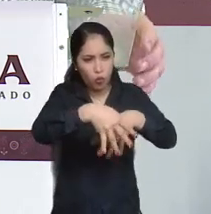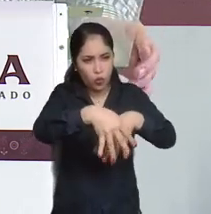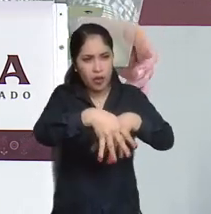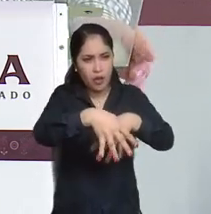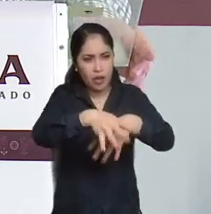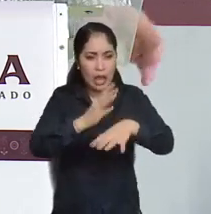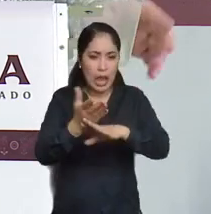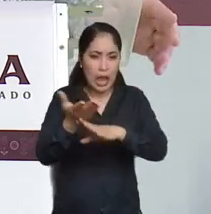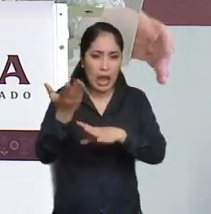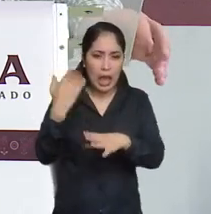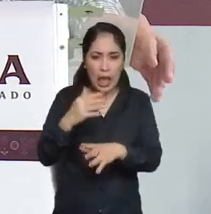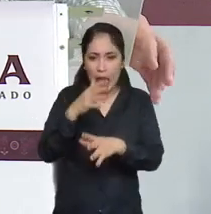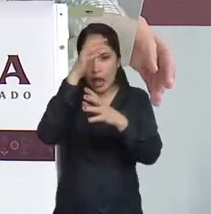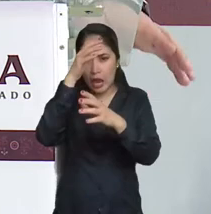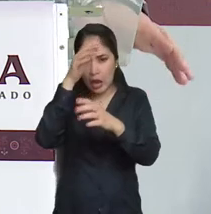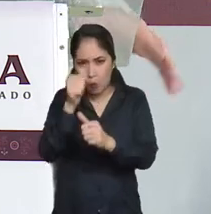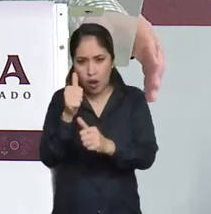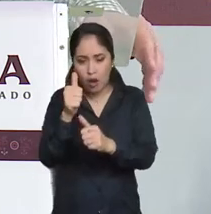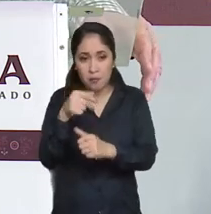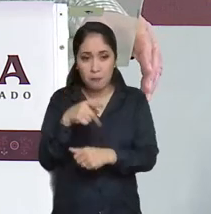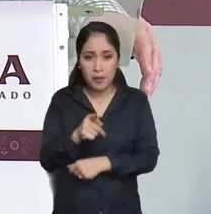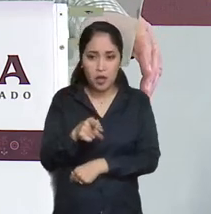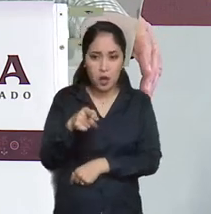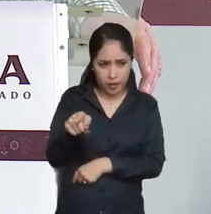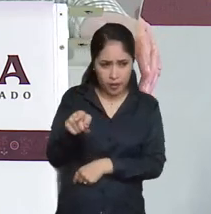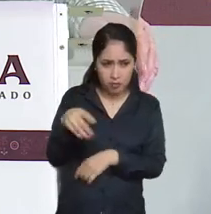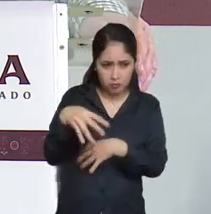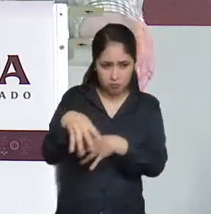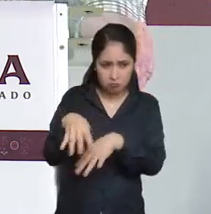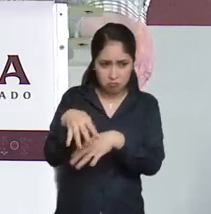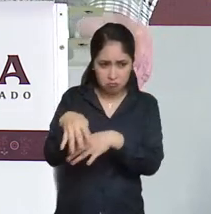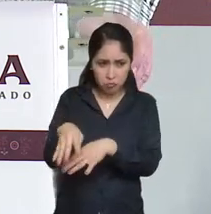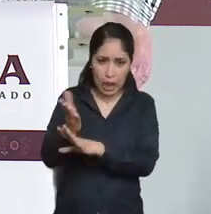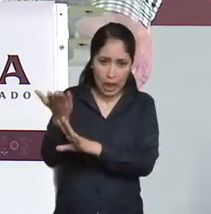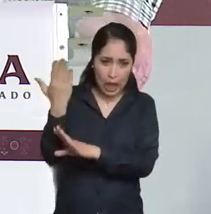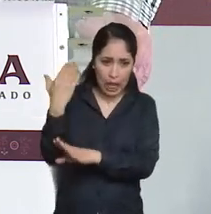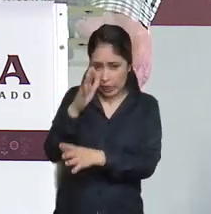programadas. Esta no estaba programada, no se programó, no hubo